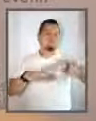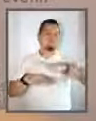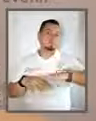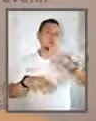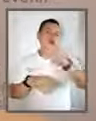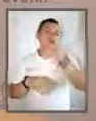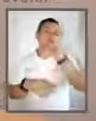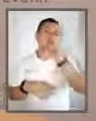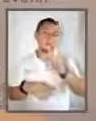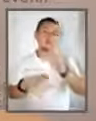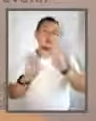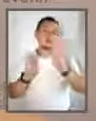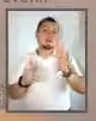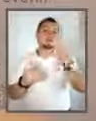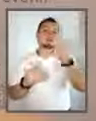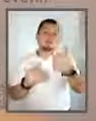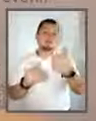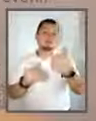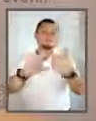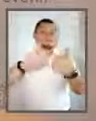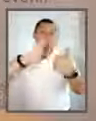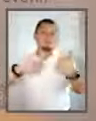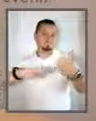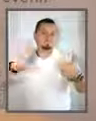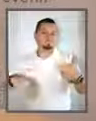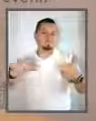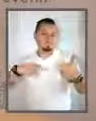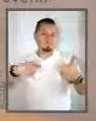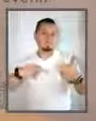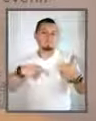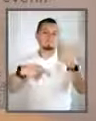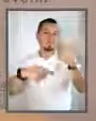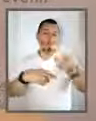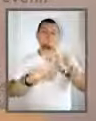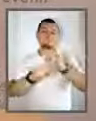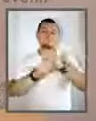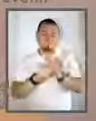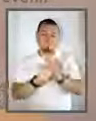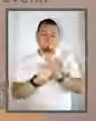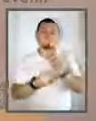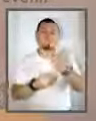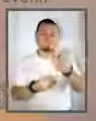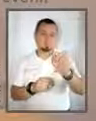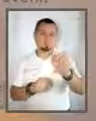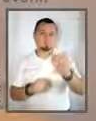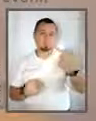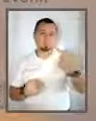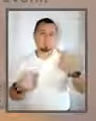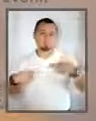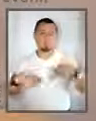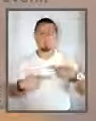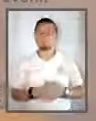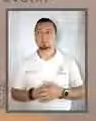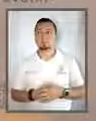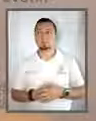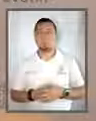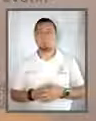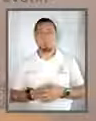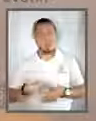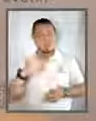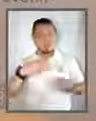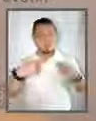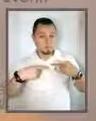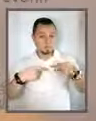que Jalisco aparece con 6 decesos confirmados por COVID-19. De las defunciones